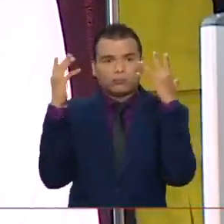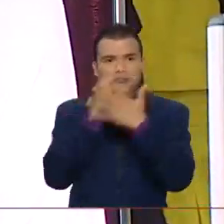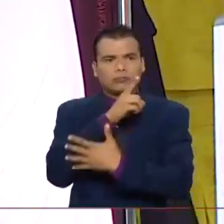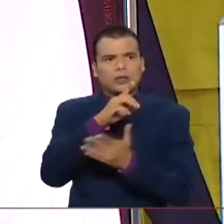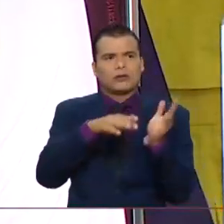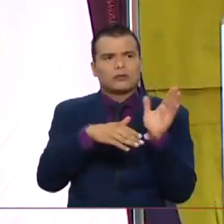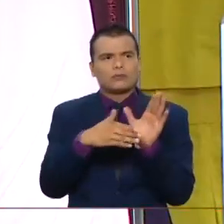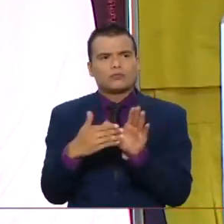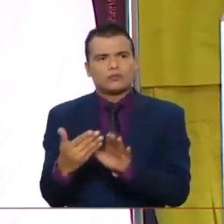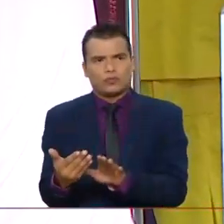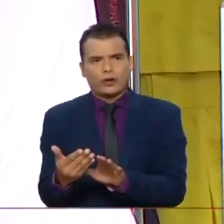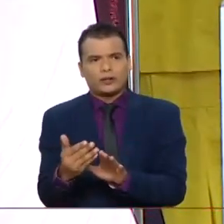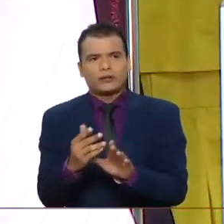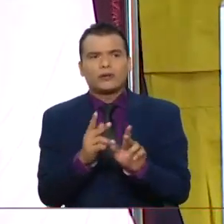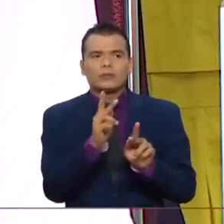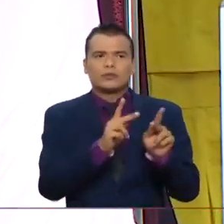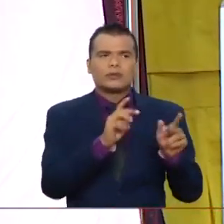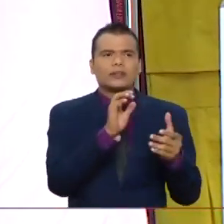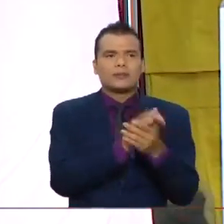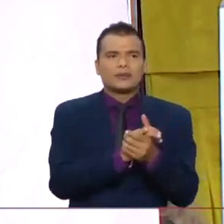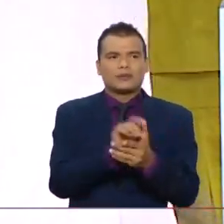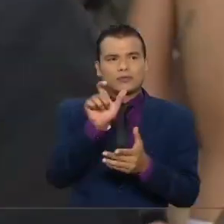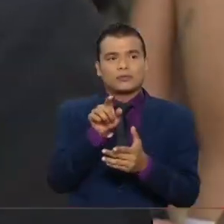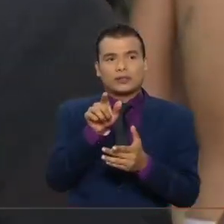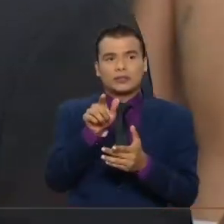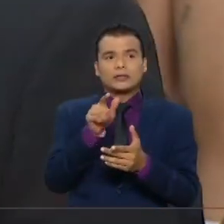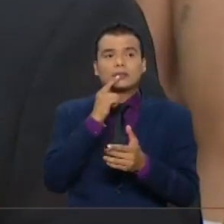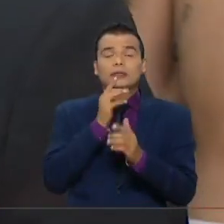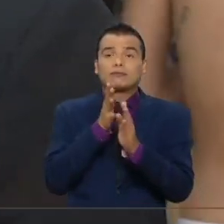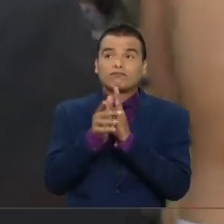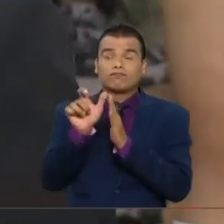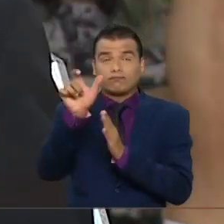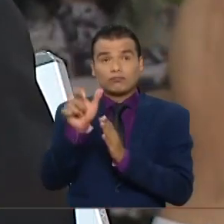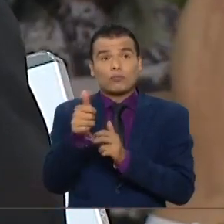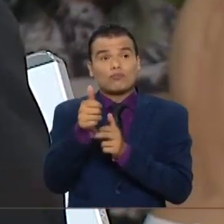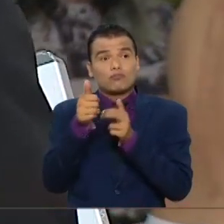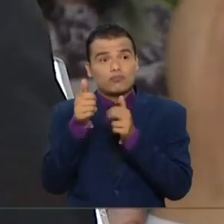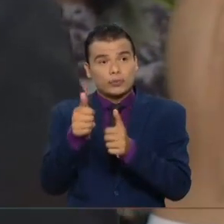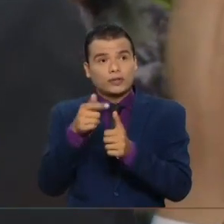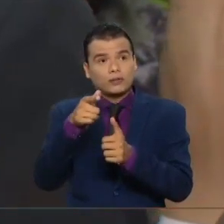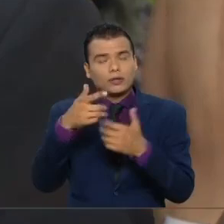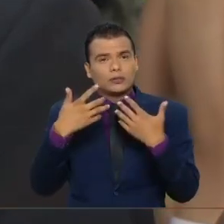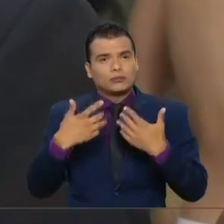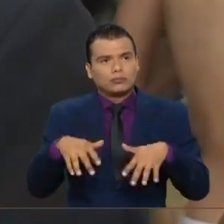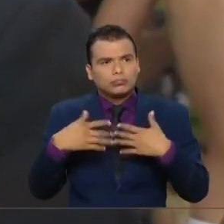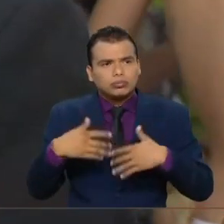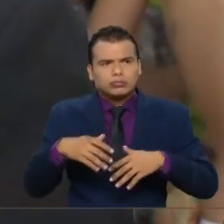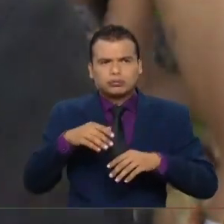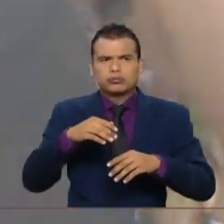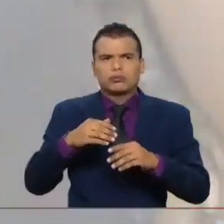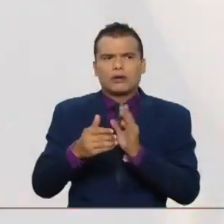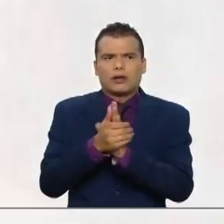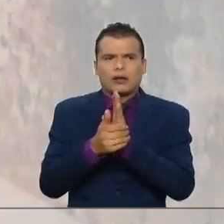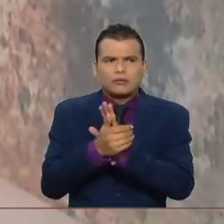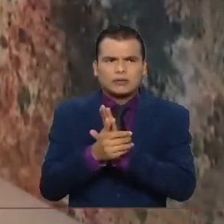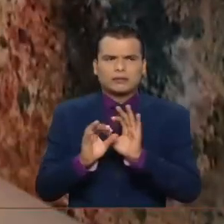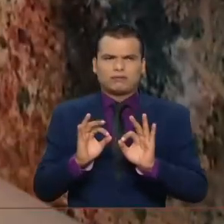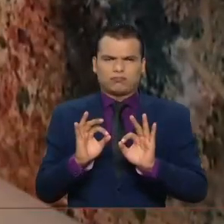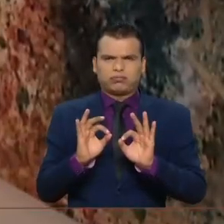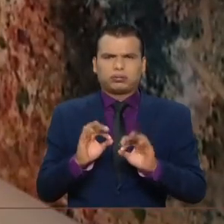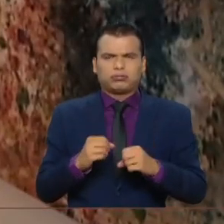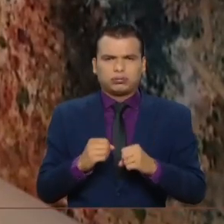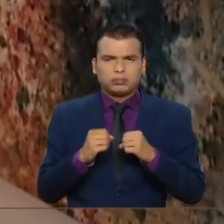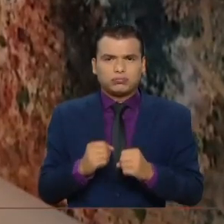lamentaron el fallecimiento y resaltaron el aporte de su talento en eventos como la Pasarela de Cali Distrito Moda. Siempre se veía su